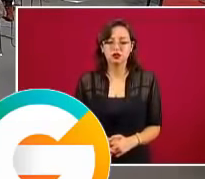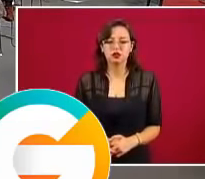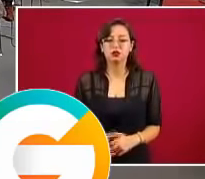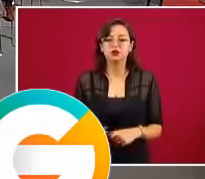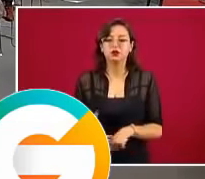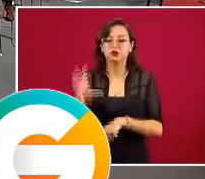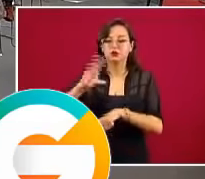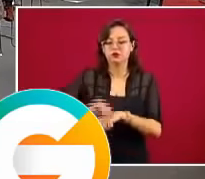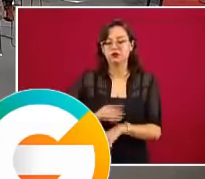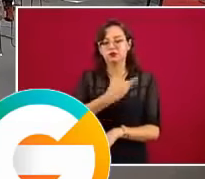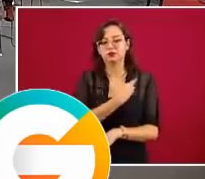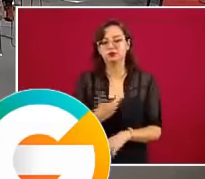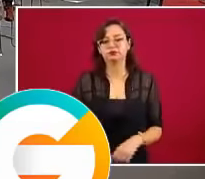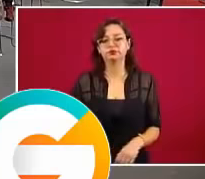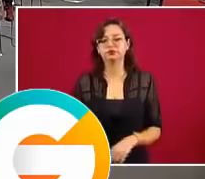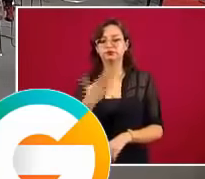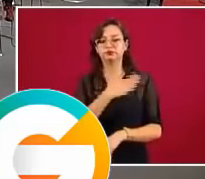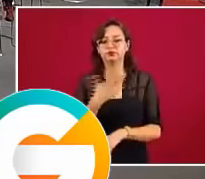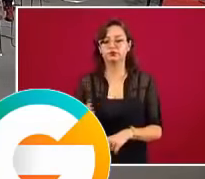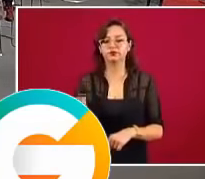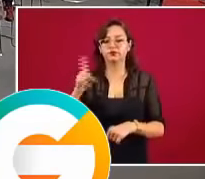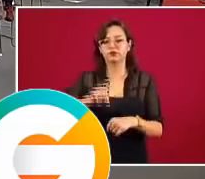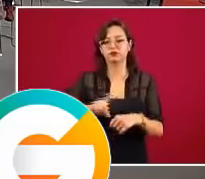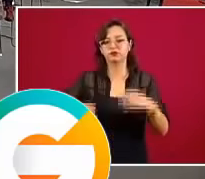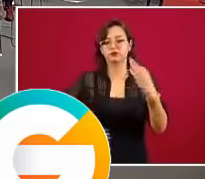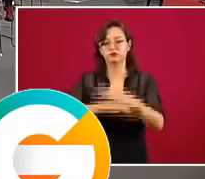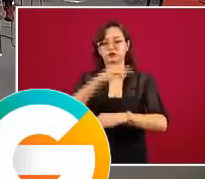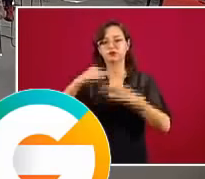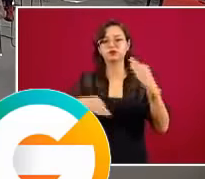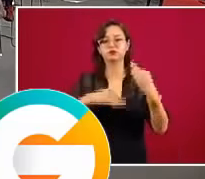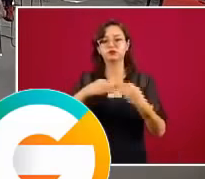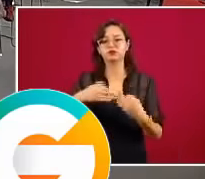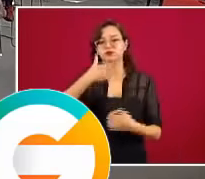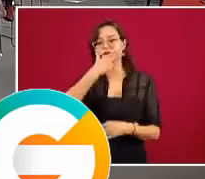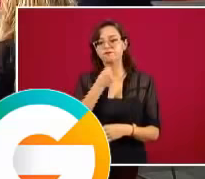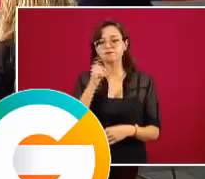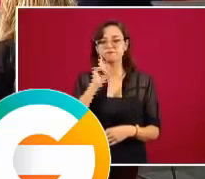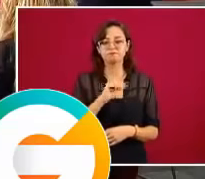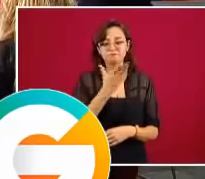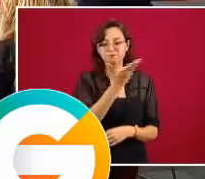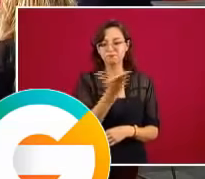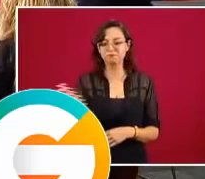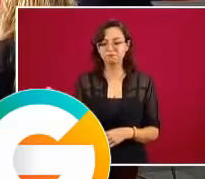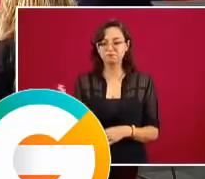Con su permiso, señor presidente, muy buenos días a todas y a todos.